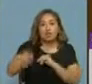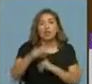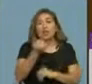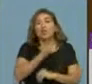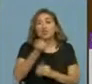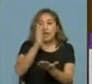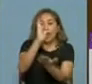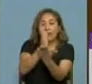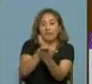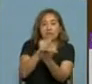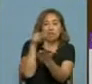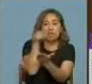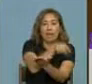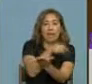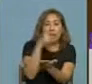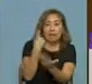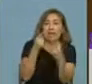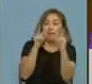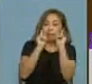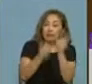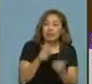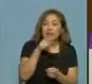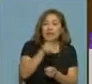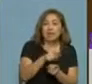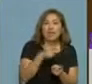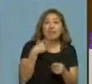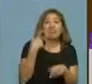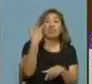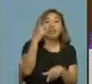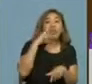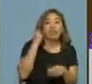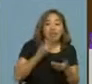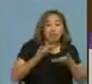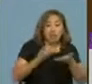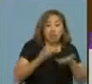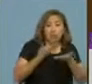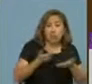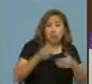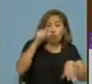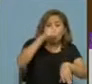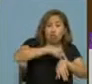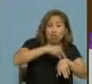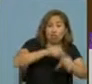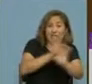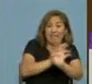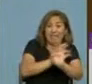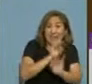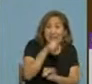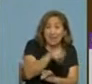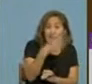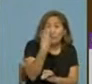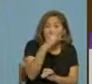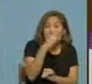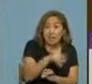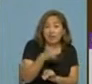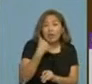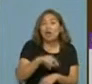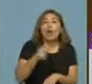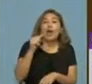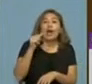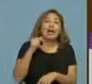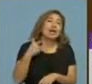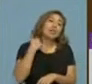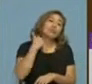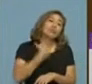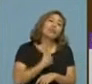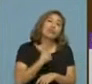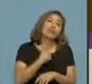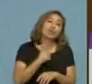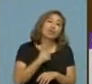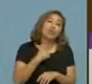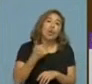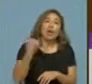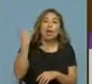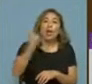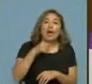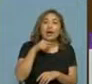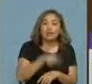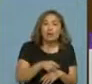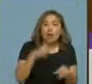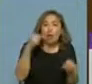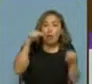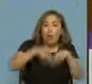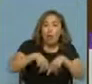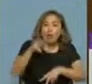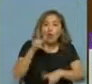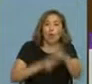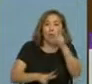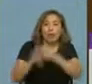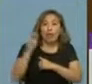Villazón, que lo tuvieron 3 días y no lo atendieron al paciente con un vidrio incrustado en la garganta, con perforación de esófago, que hoy se